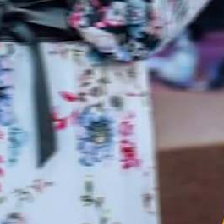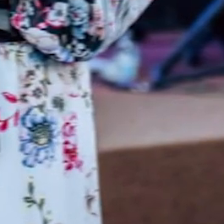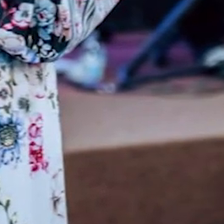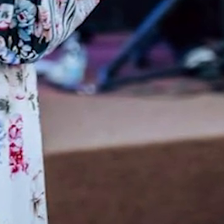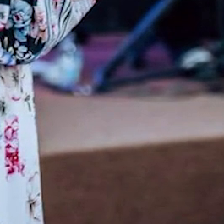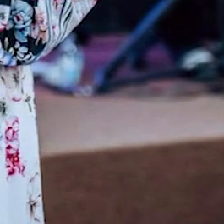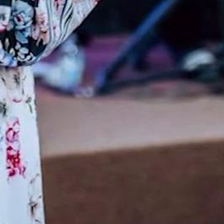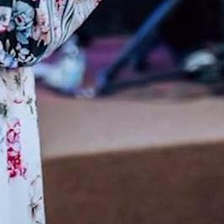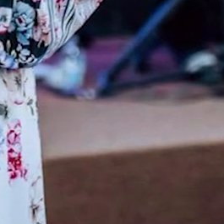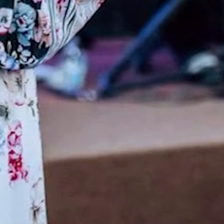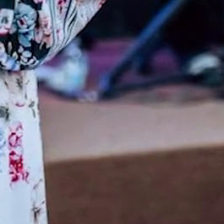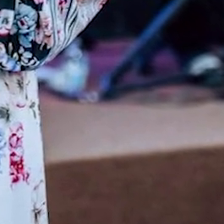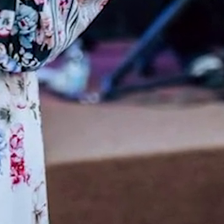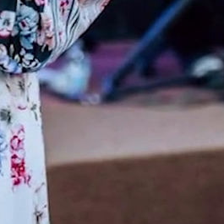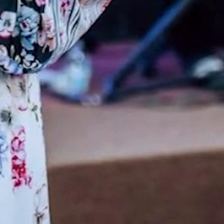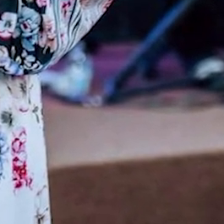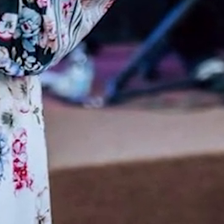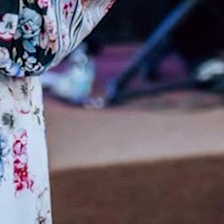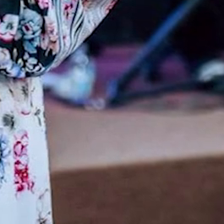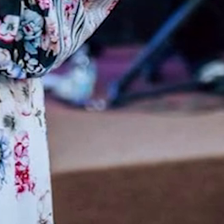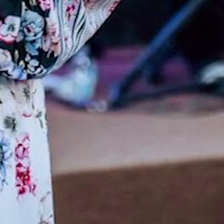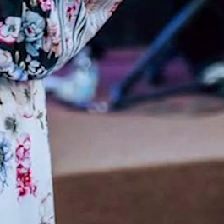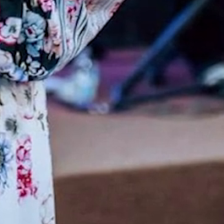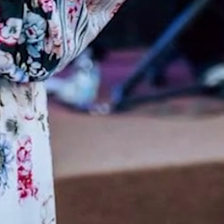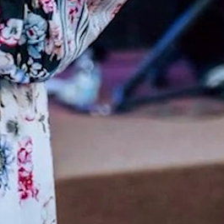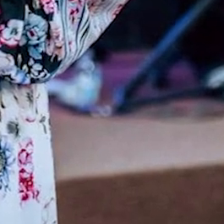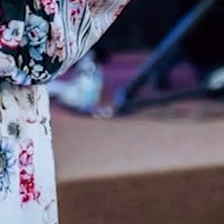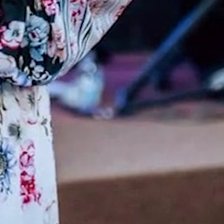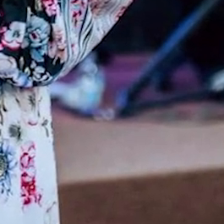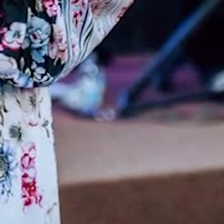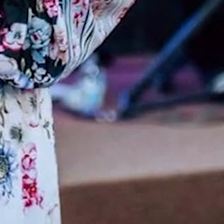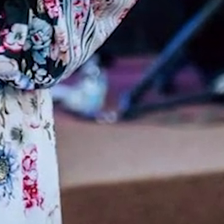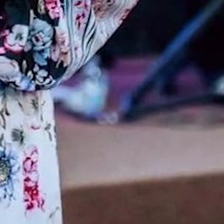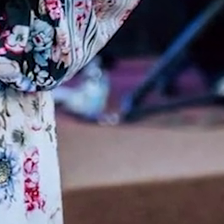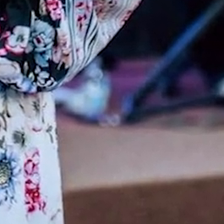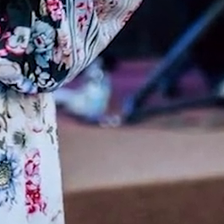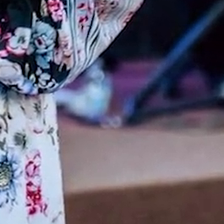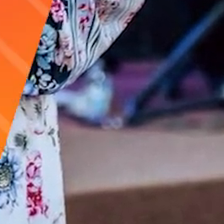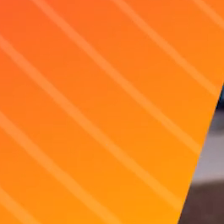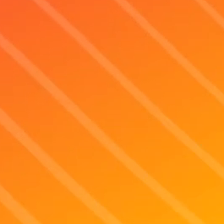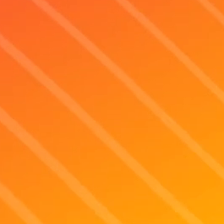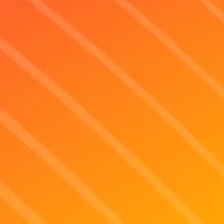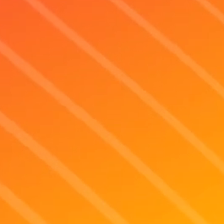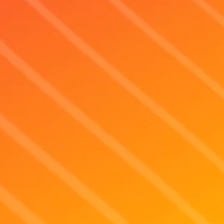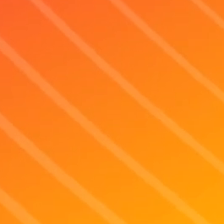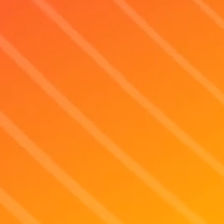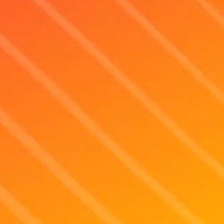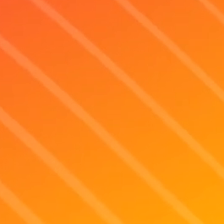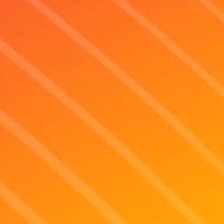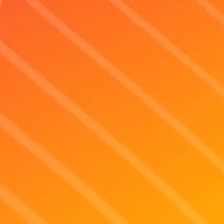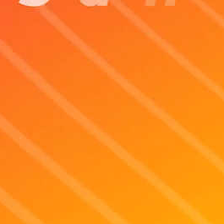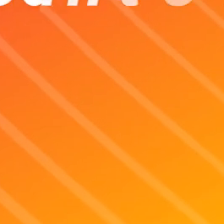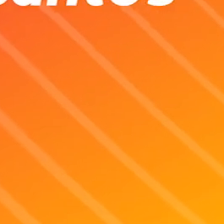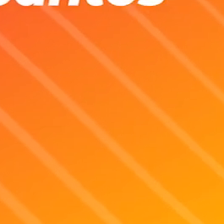La profeta Marjorie Santos es una conferencista internacional, mujer de negocios, esposa y madre. Ella nació en Colombia, pero en la